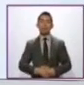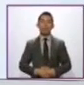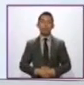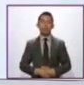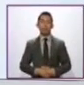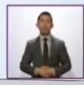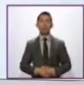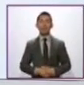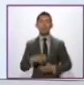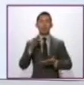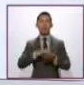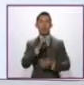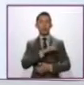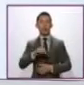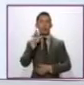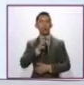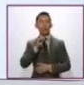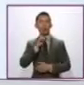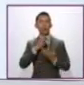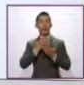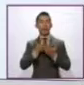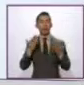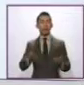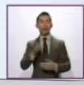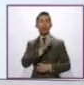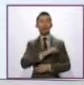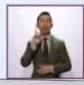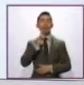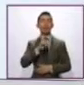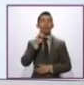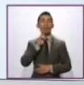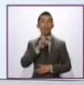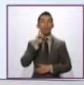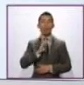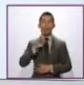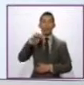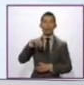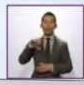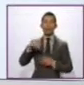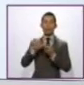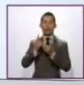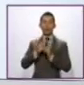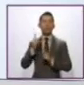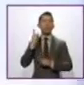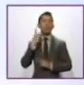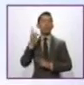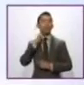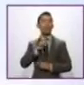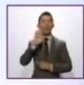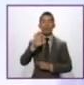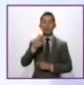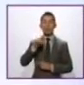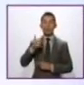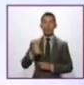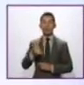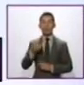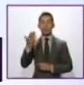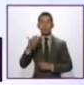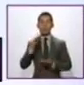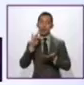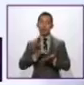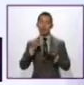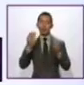Gracias, candidata. Escuchamos ahora a la candidata de Movimiento Ciudadano, Betty León. Adelante. Muchísimas